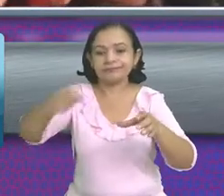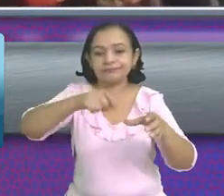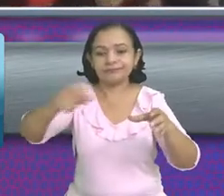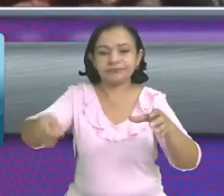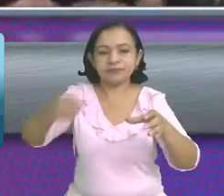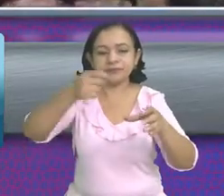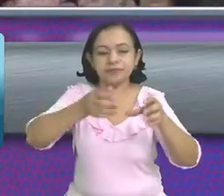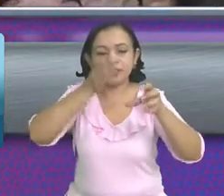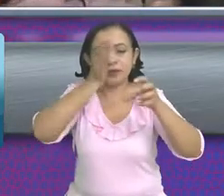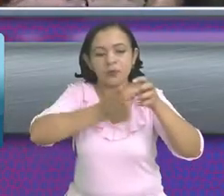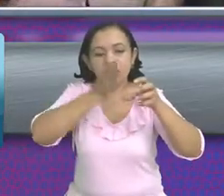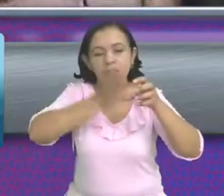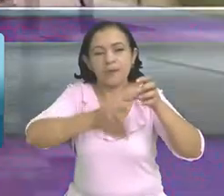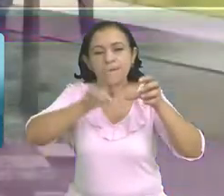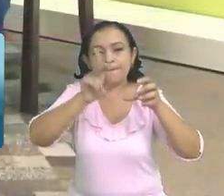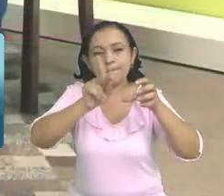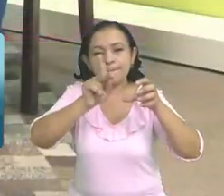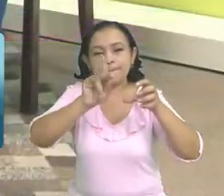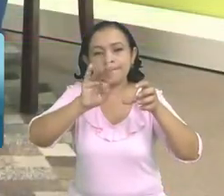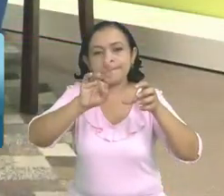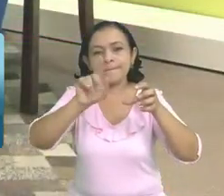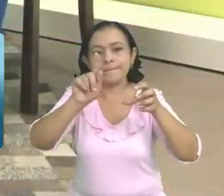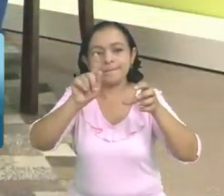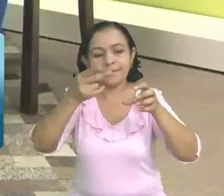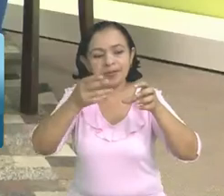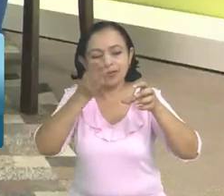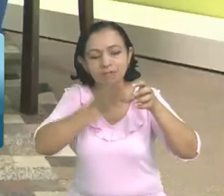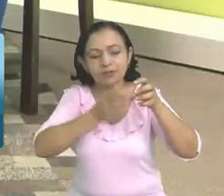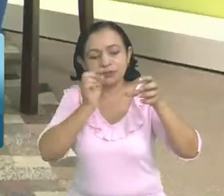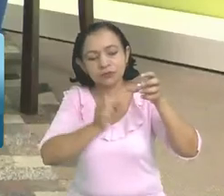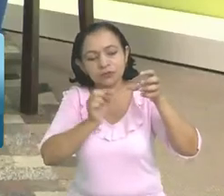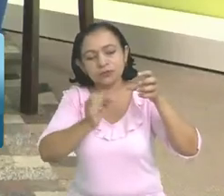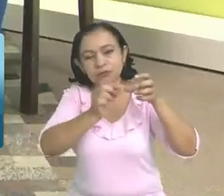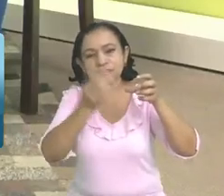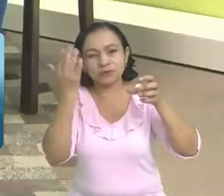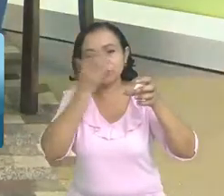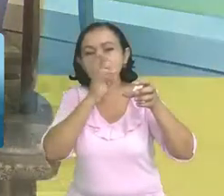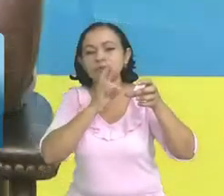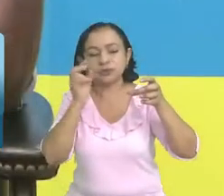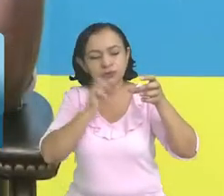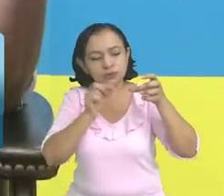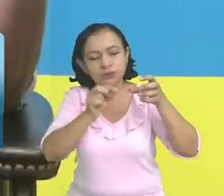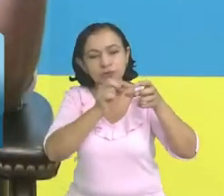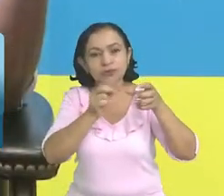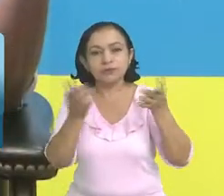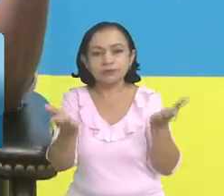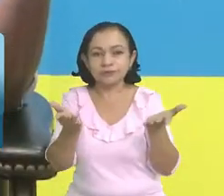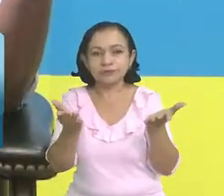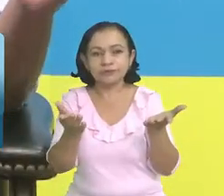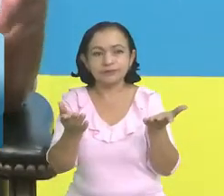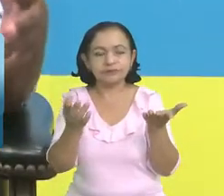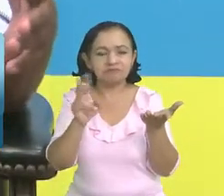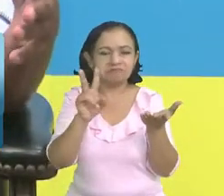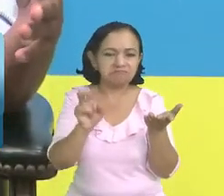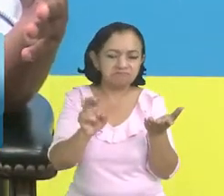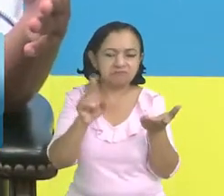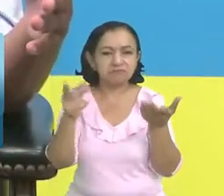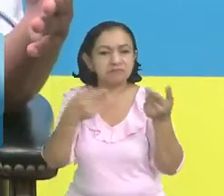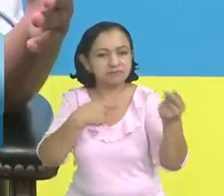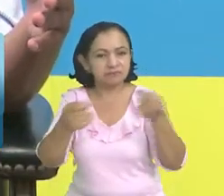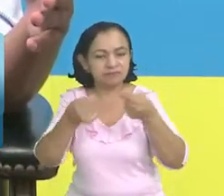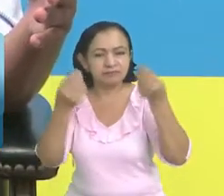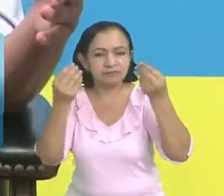pitaya. Ahorita está la pitaya en su etapa, en el mercado la encontraste. Exacto. En 20 Córdobas, el